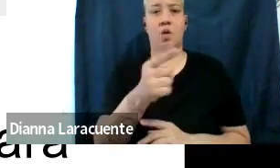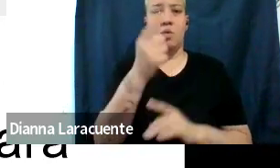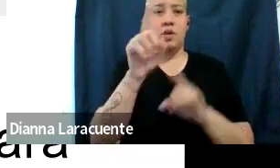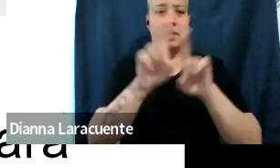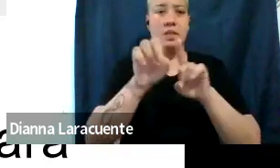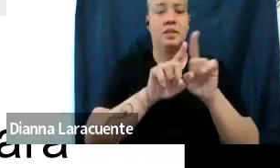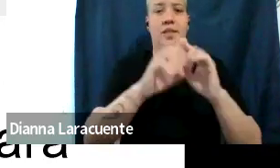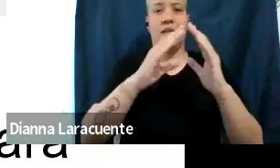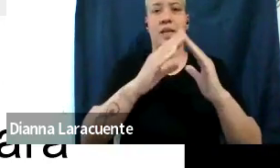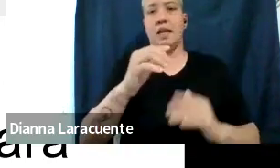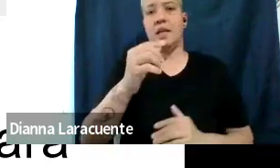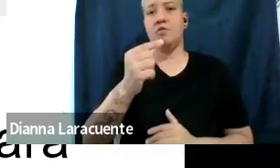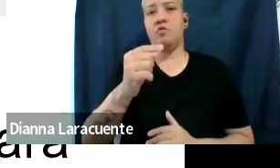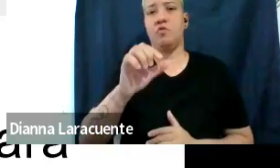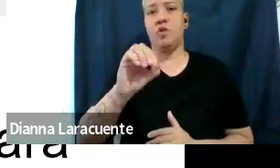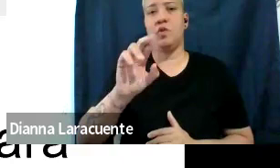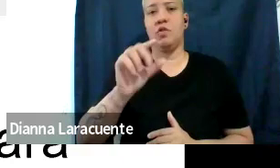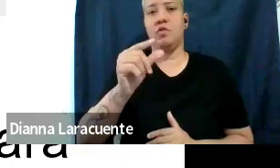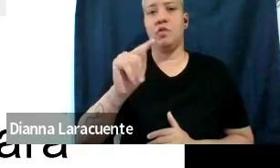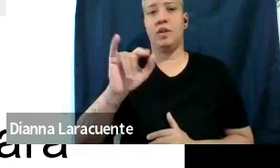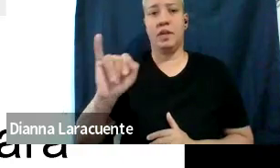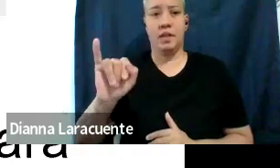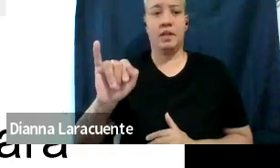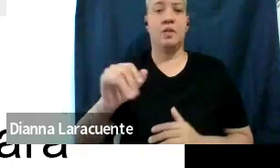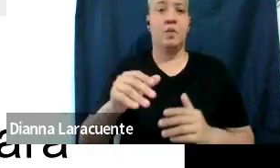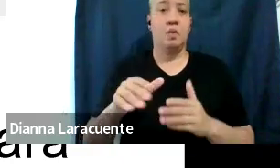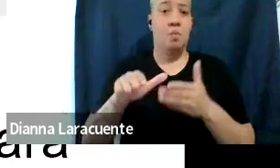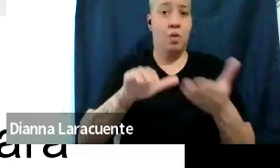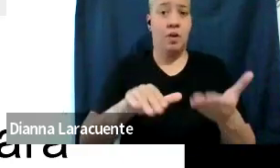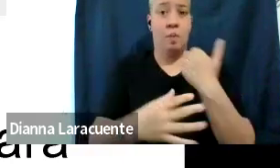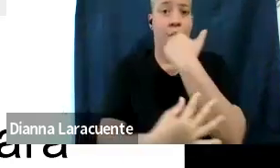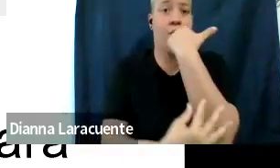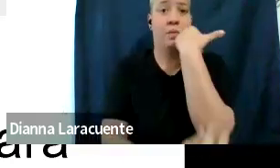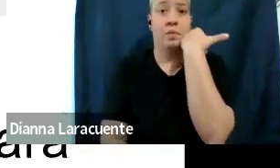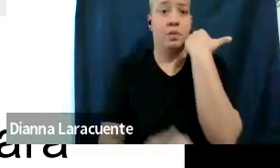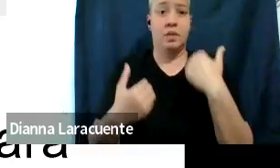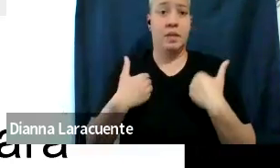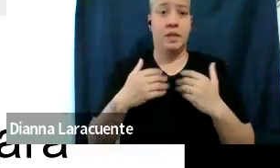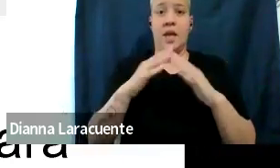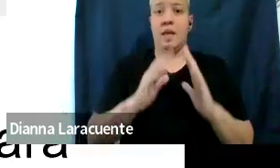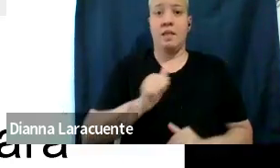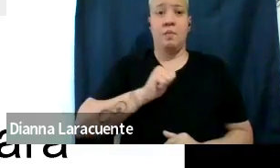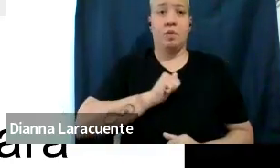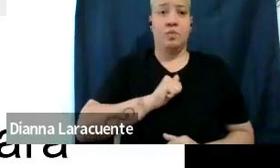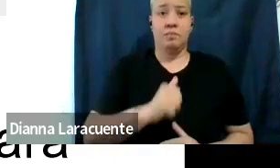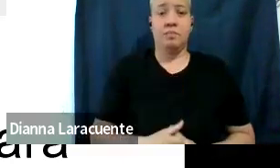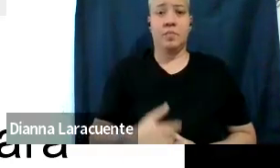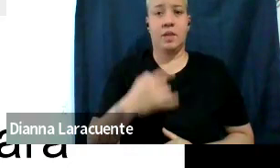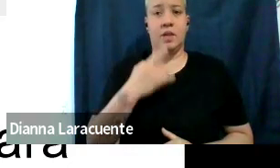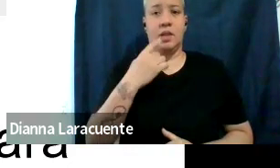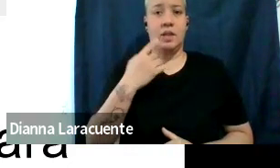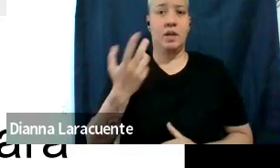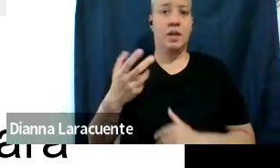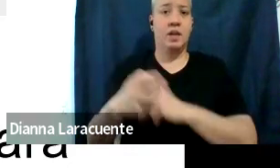de Giorgetti. Fíjense que él muere en casa de Giorgetti porque él muere pobre, él no tenía ni casa propia, para los que digan que era